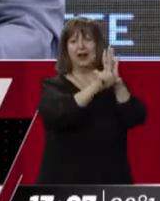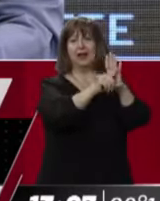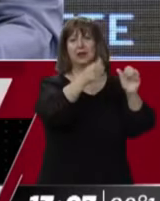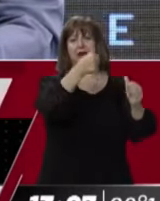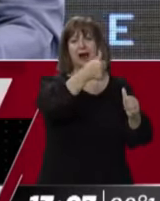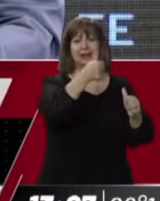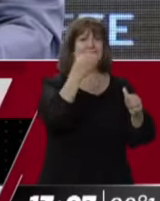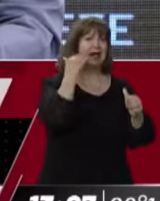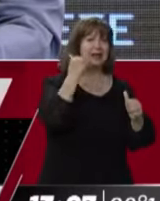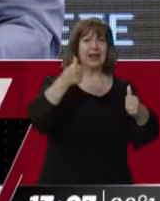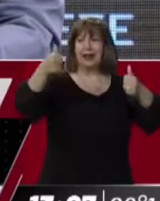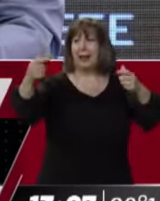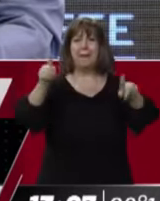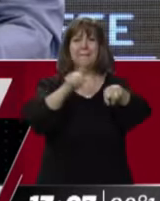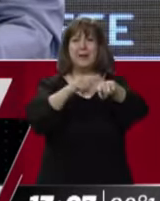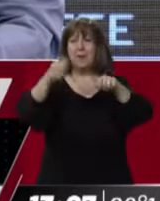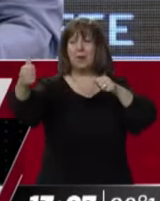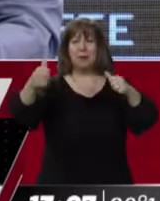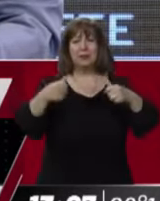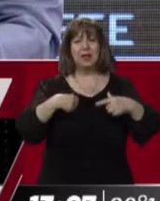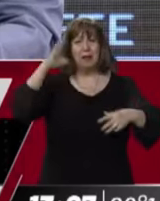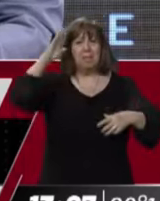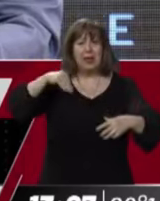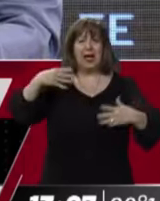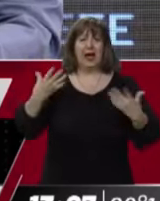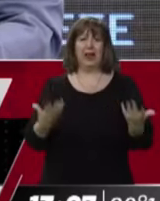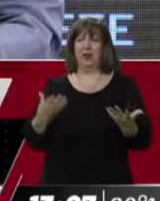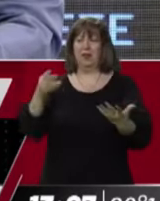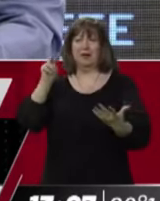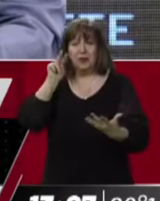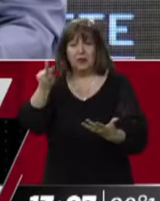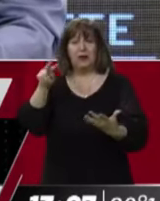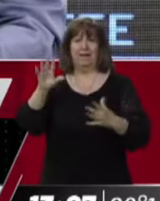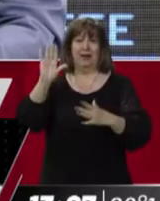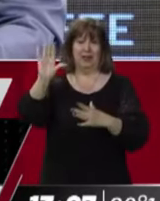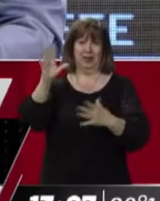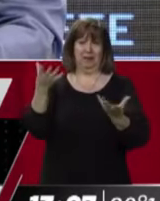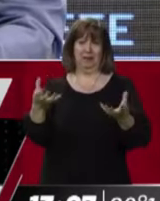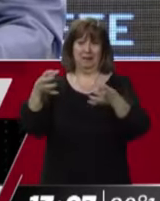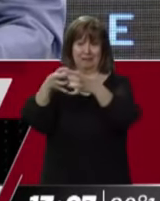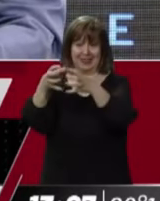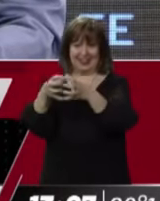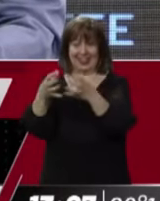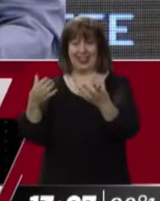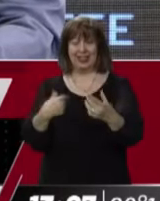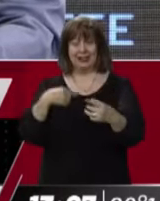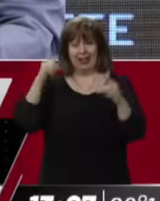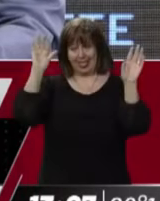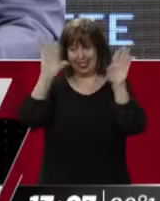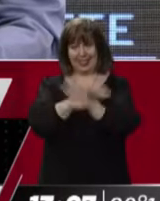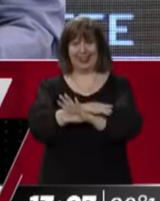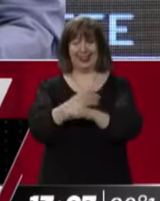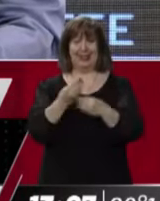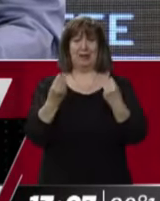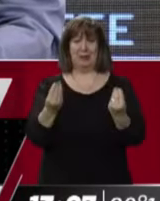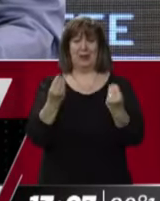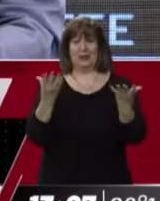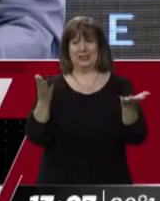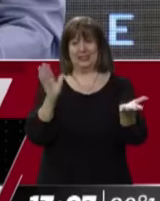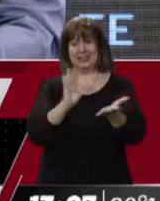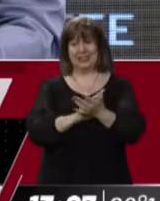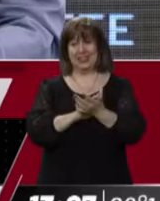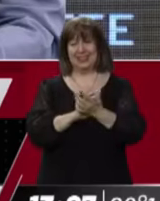la misma hora que juega Godoy Cruz. Me voy a perder por primera vez esto, no puedo creerlo.